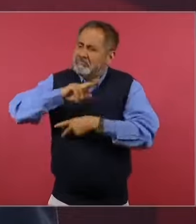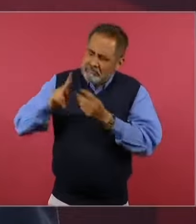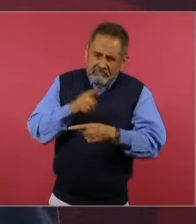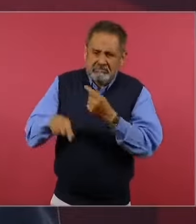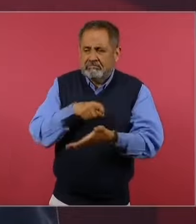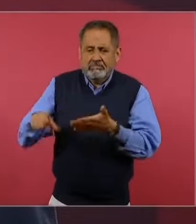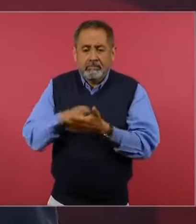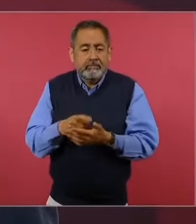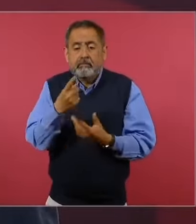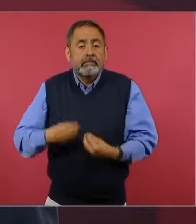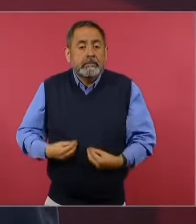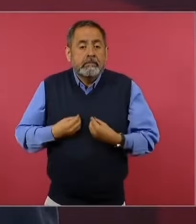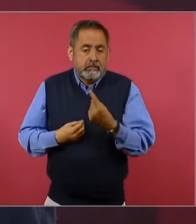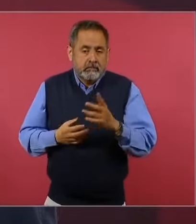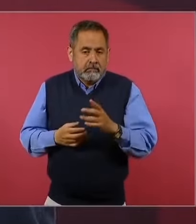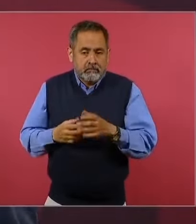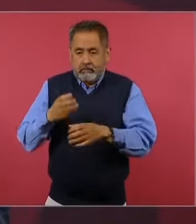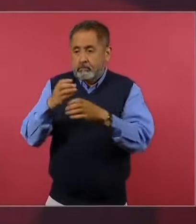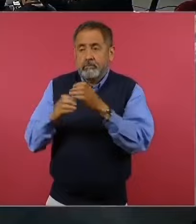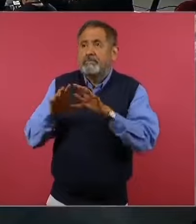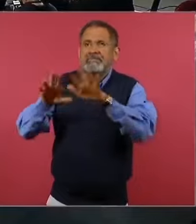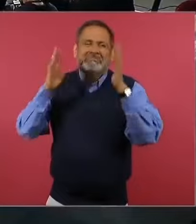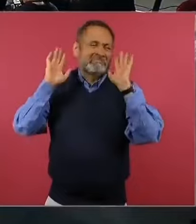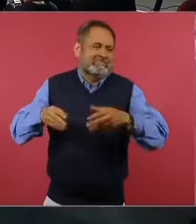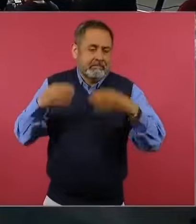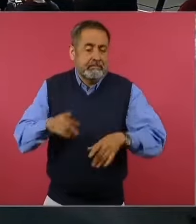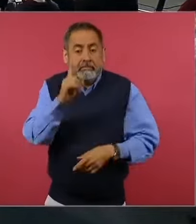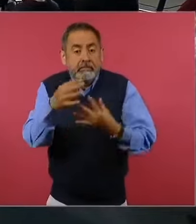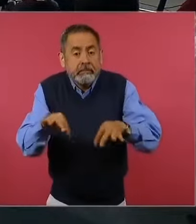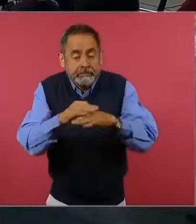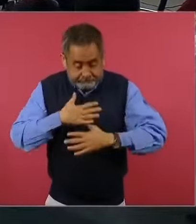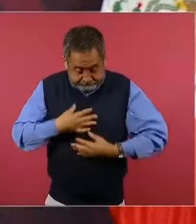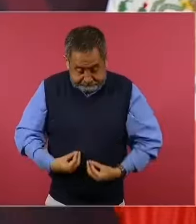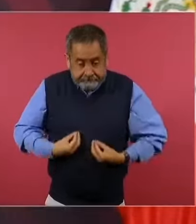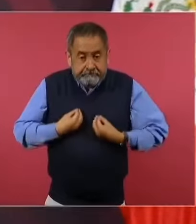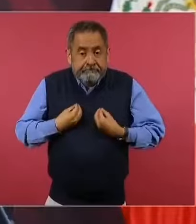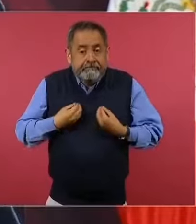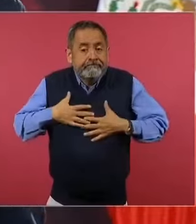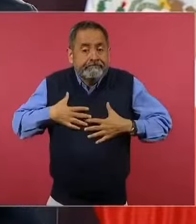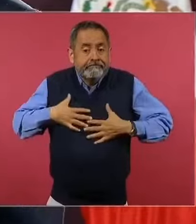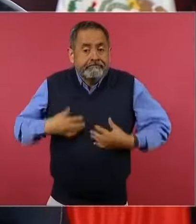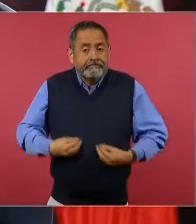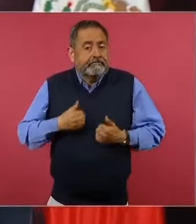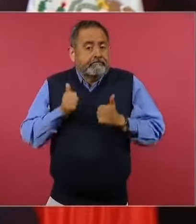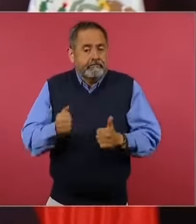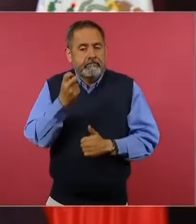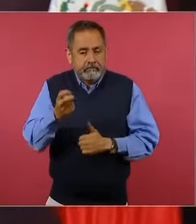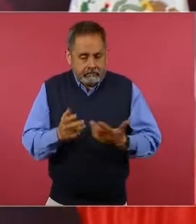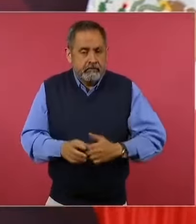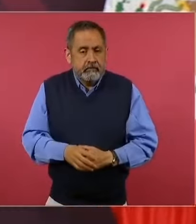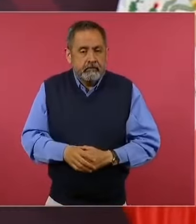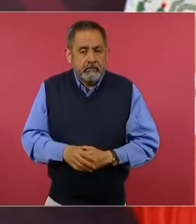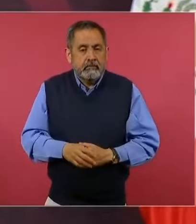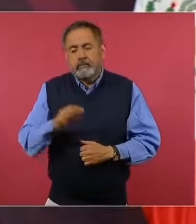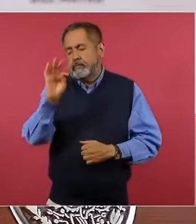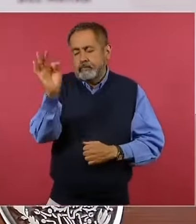Siempre se recupera. Sí. Lo más importante son las vidas. Entonces, que